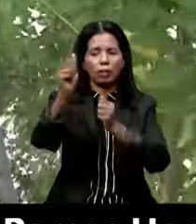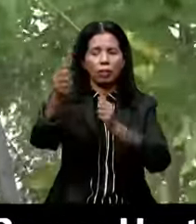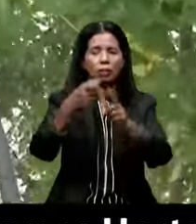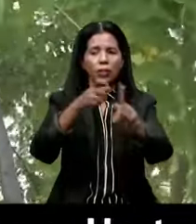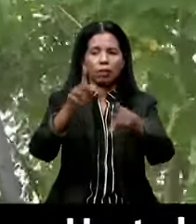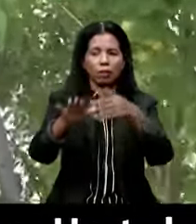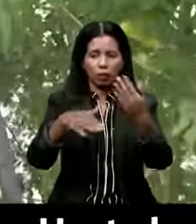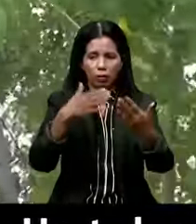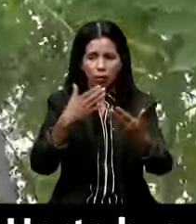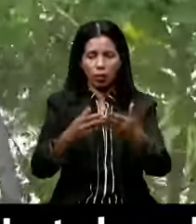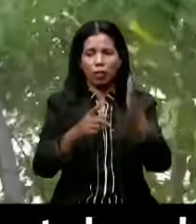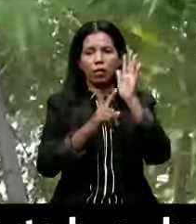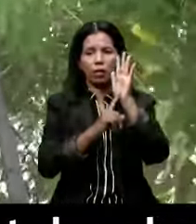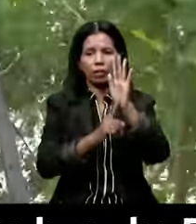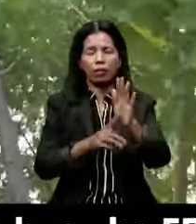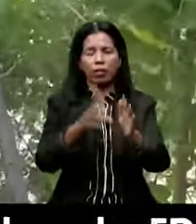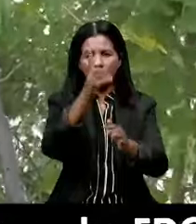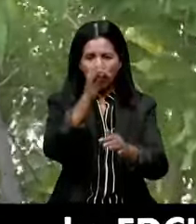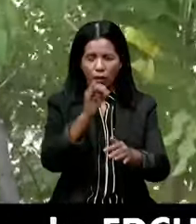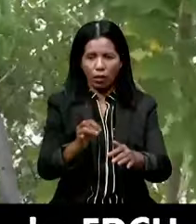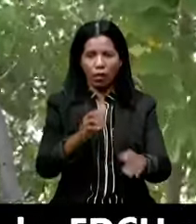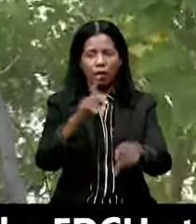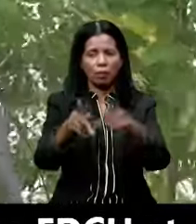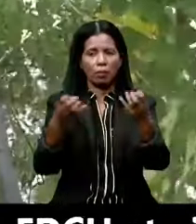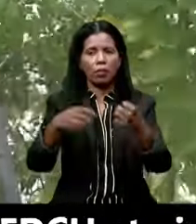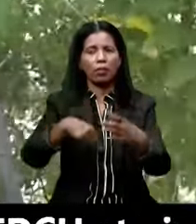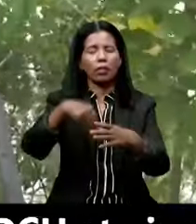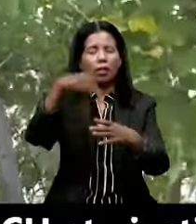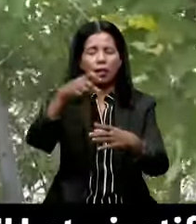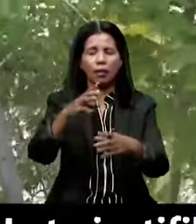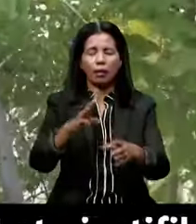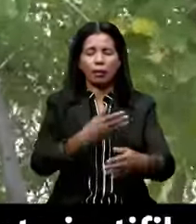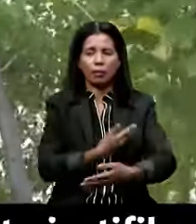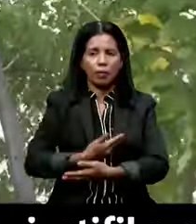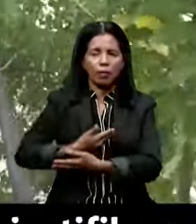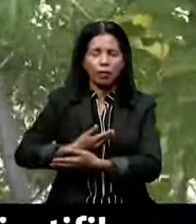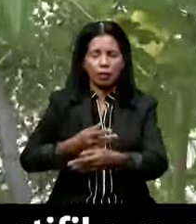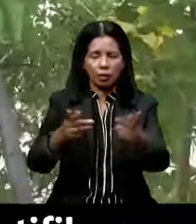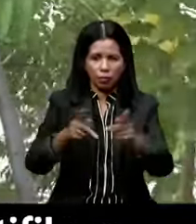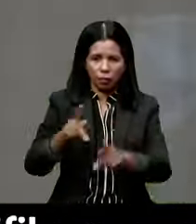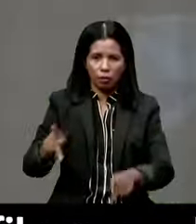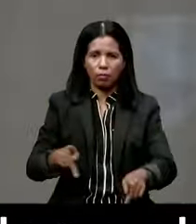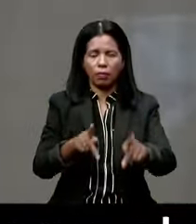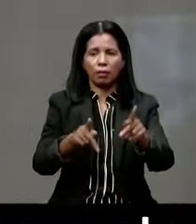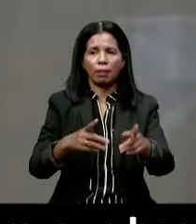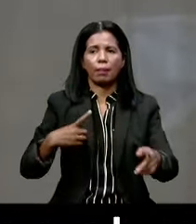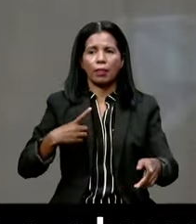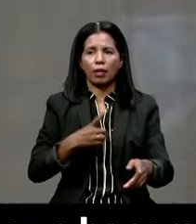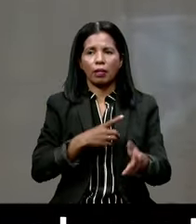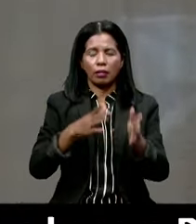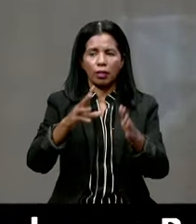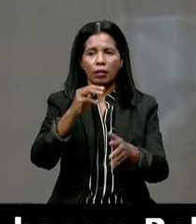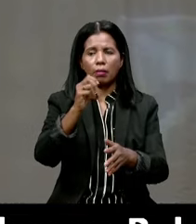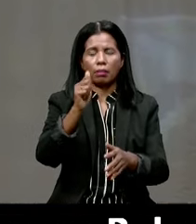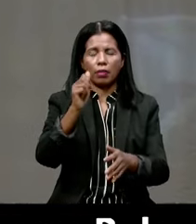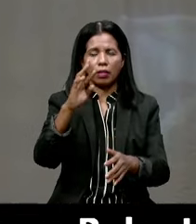y be realidad en bebé a todo y a capital Dili, comunidad Balu, tara bebé en la placenta y a espacio público. Deputada Maria Gurumali